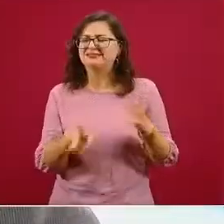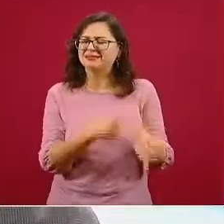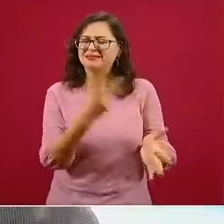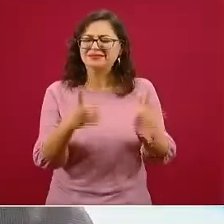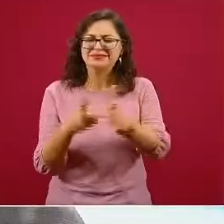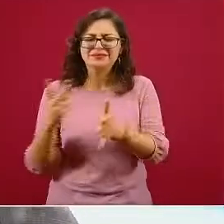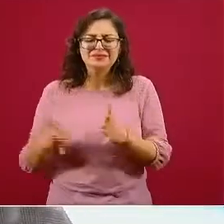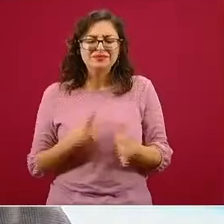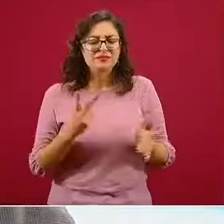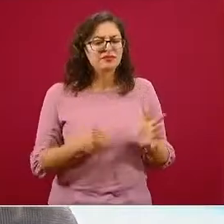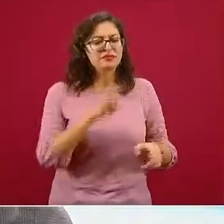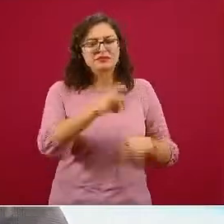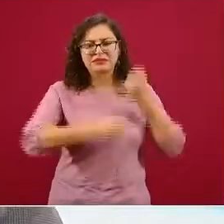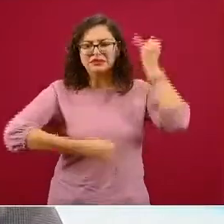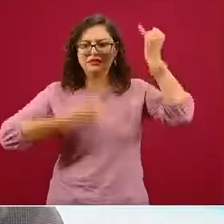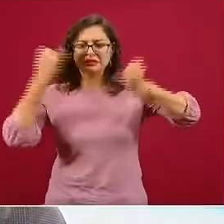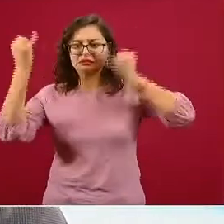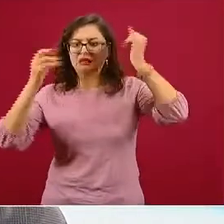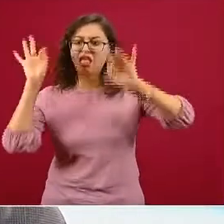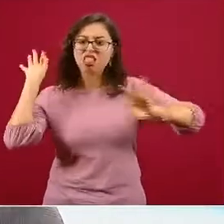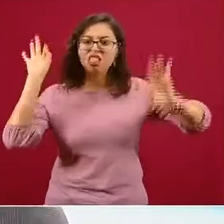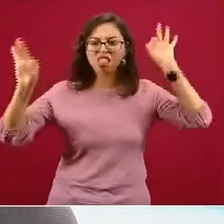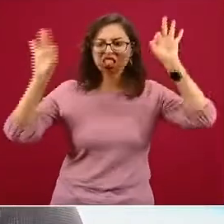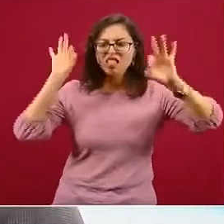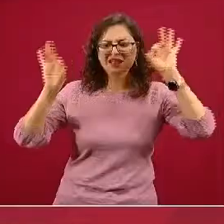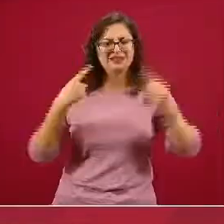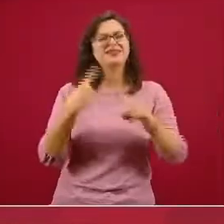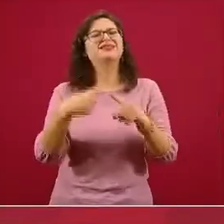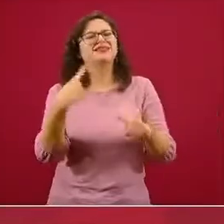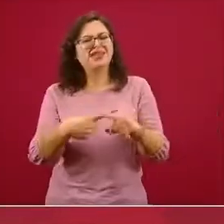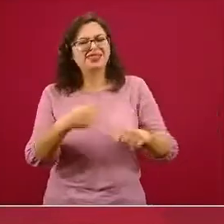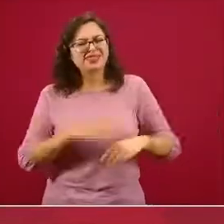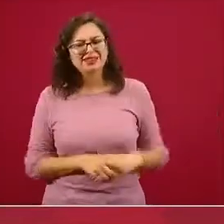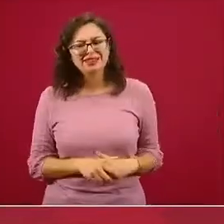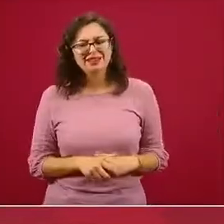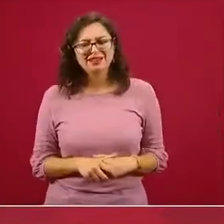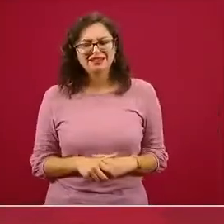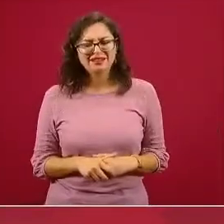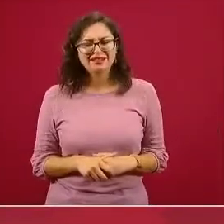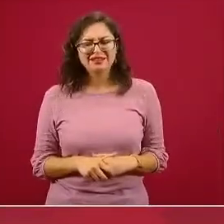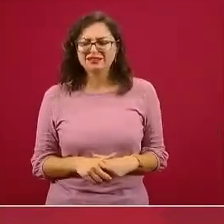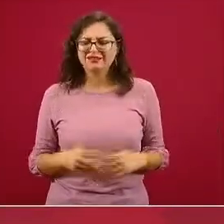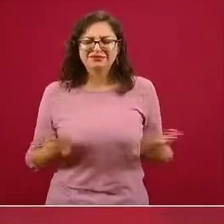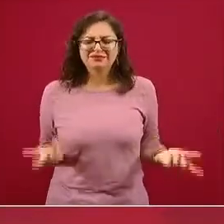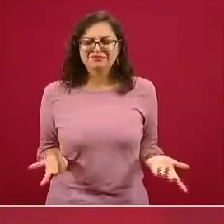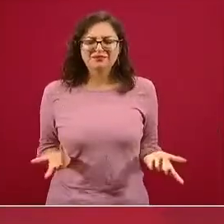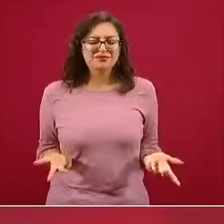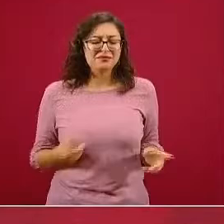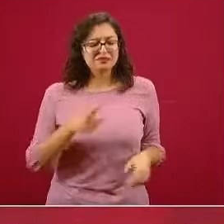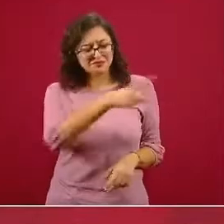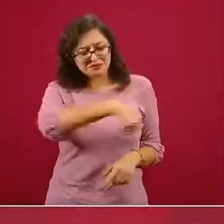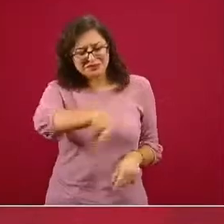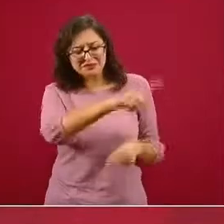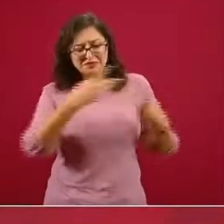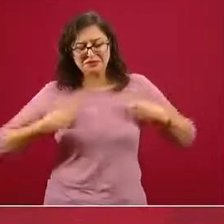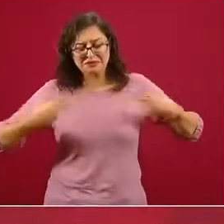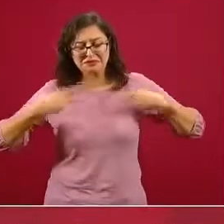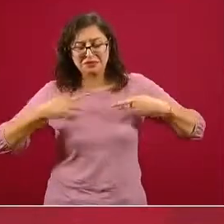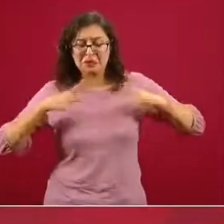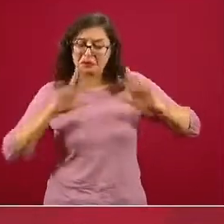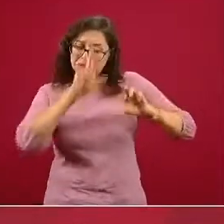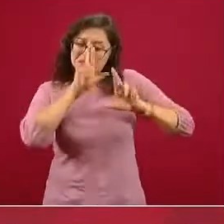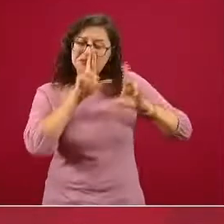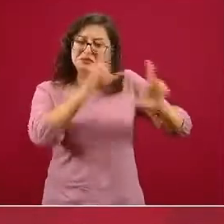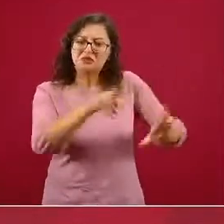esto, es una conjetura infundada. Es personas a las que nos merecen todo el respeto, que por